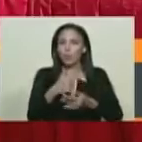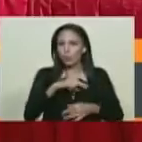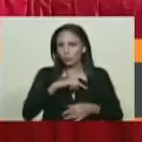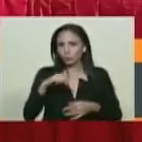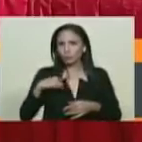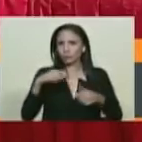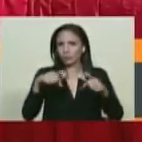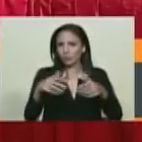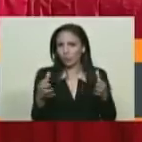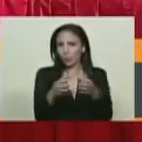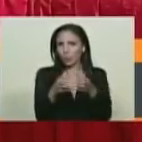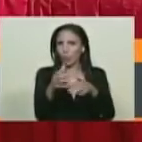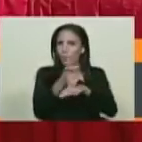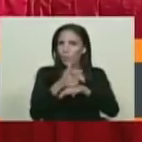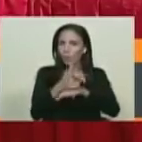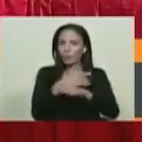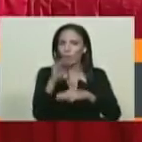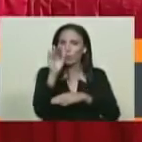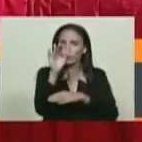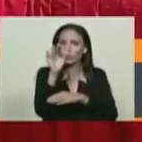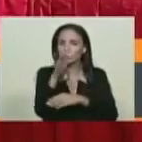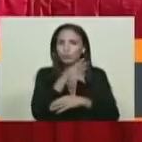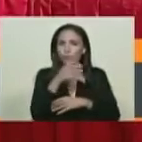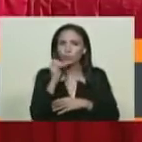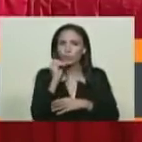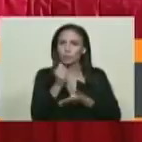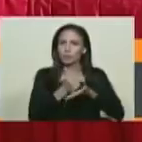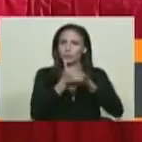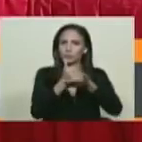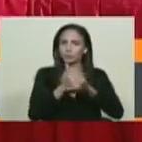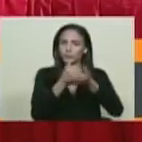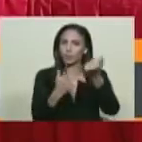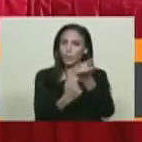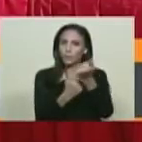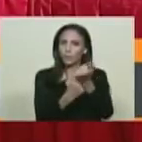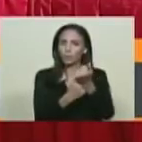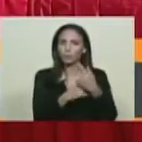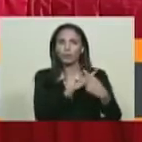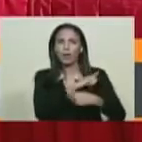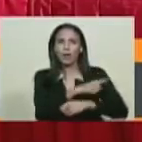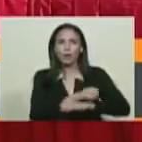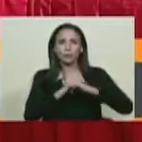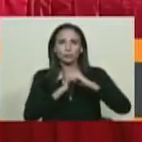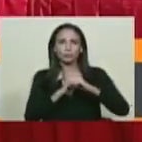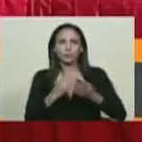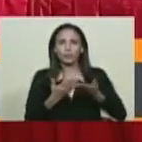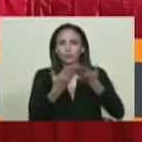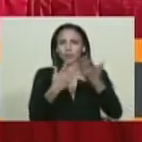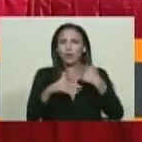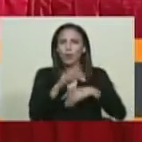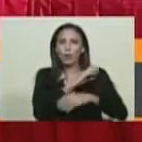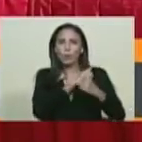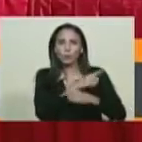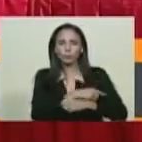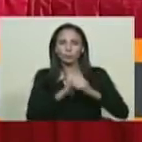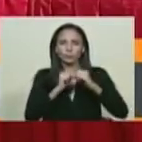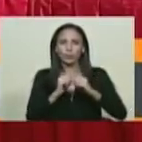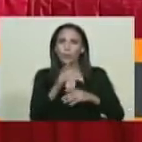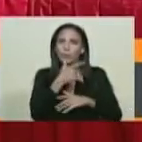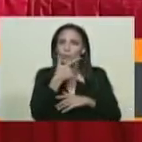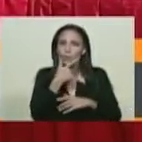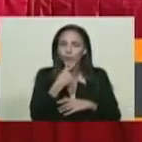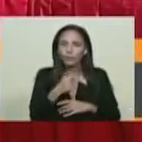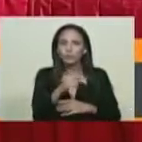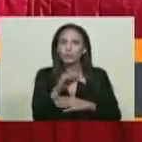facilitadores del futuro de la juventud. Entregarles el poder a ustedes jóvenes en el presente para facilitar